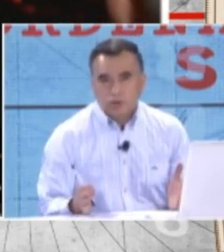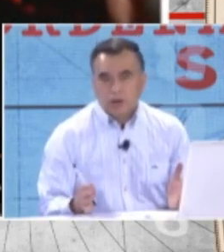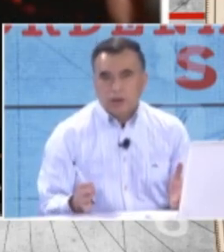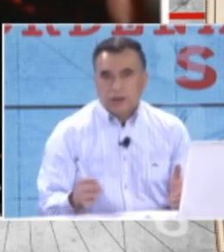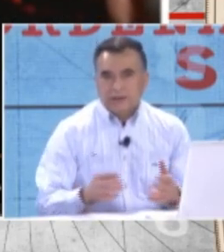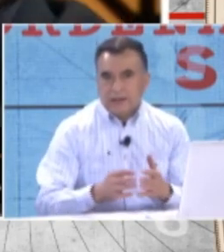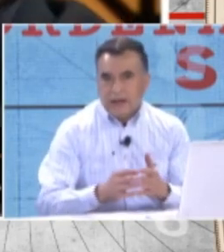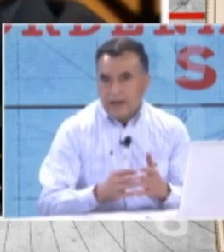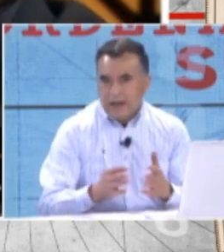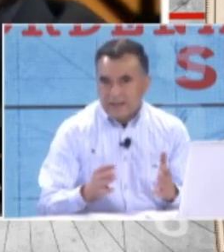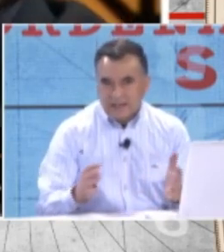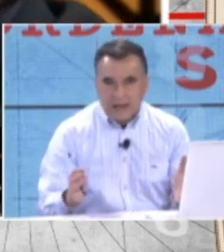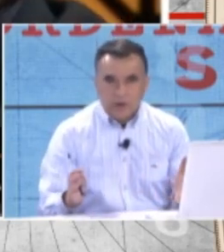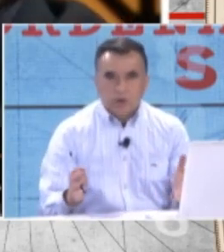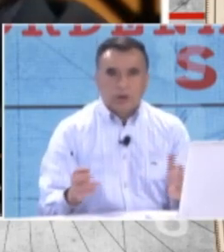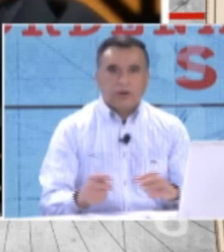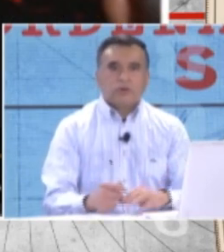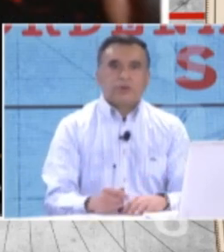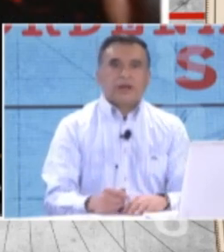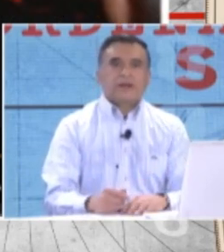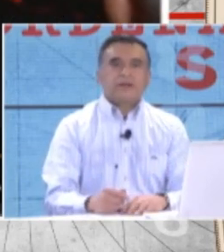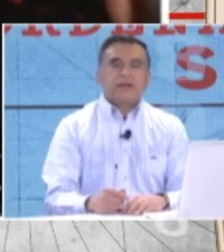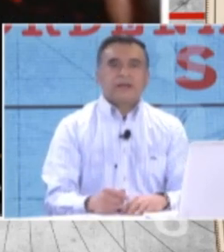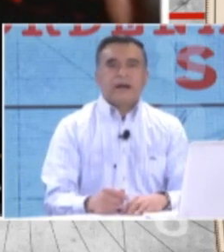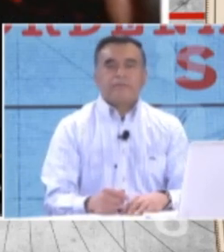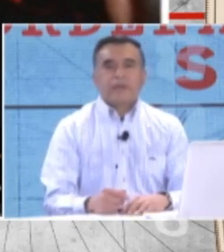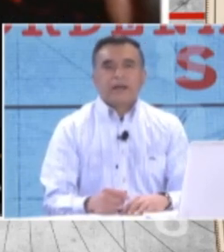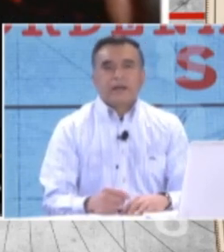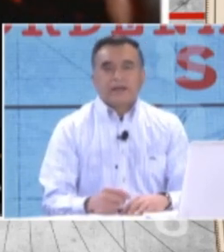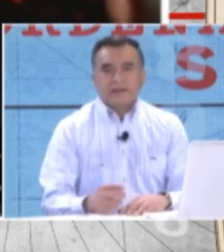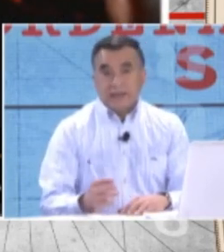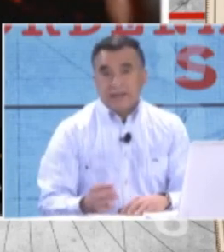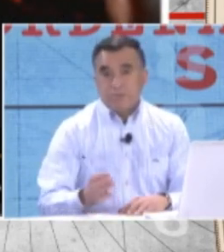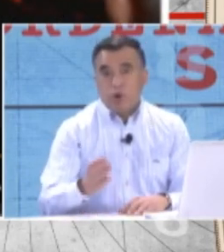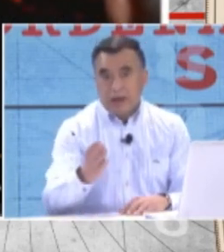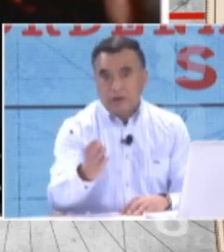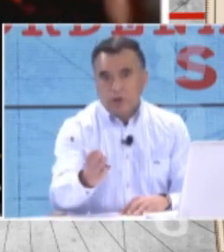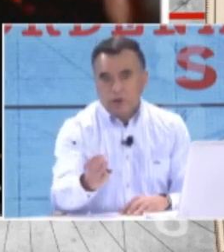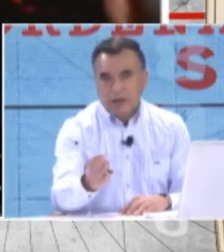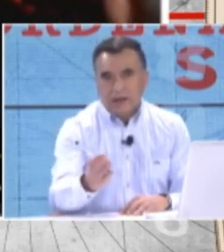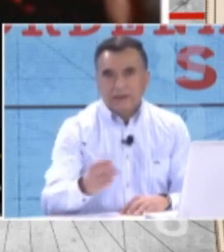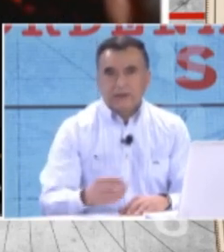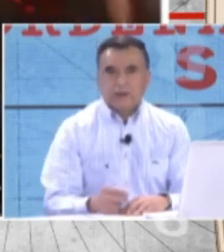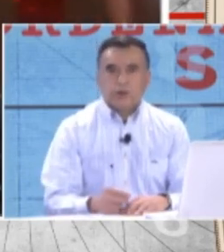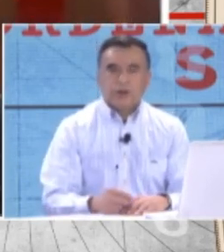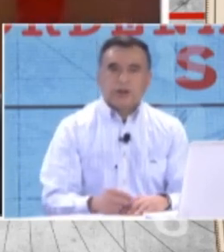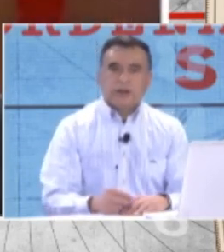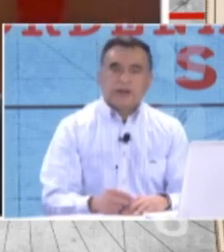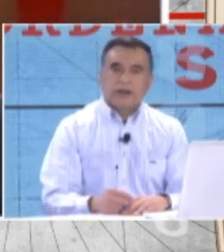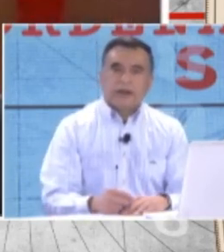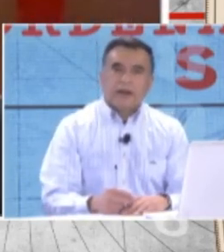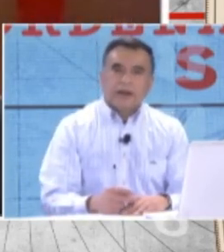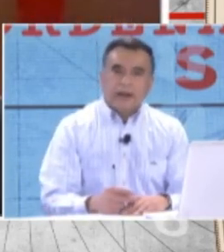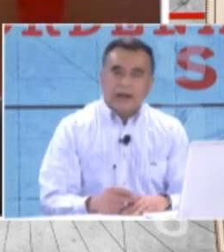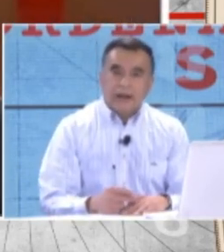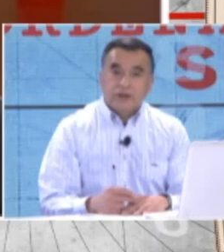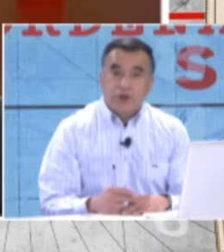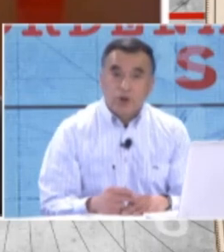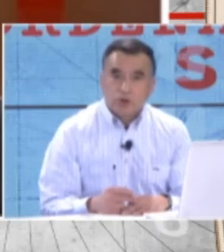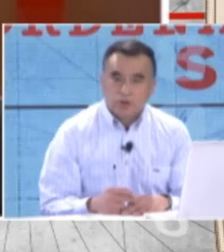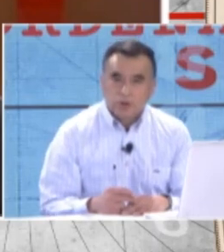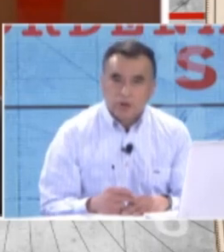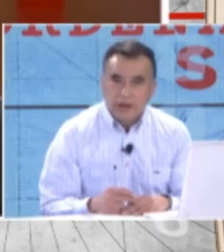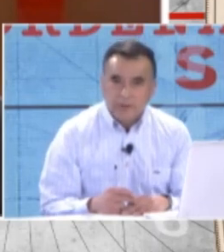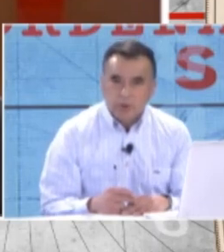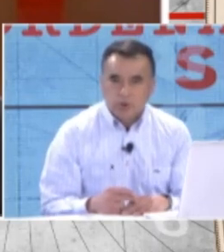inflación que está arrasando con la economía argentina está desembocando en esta suerte de